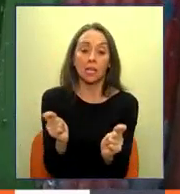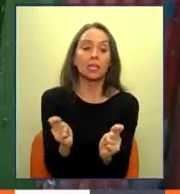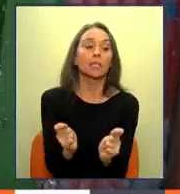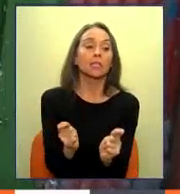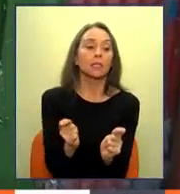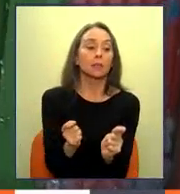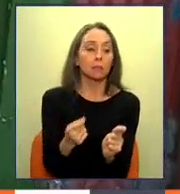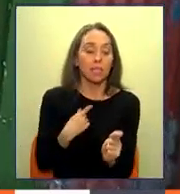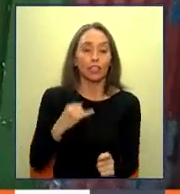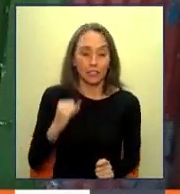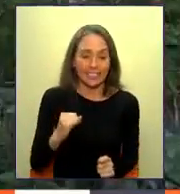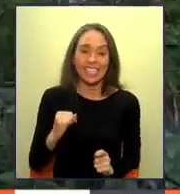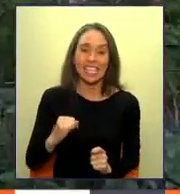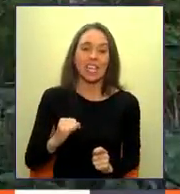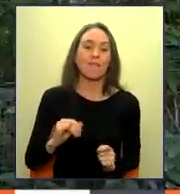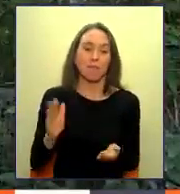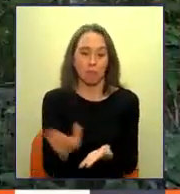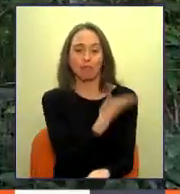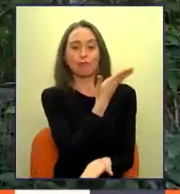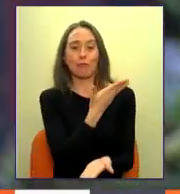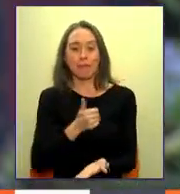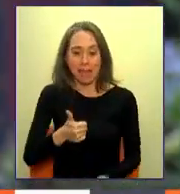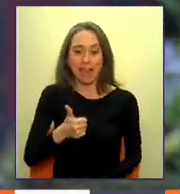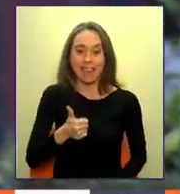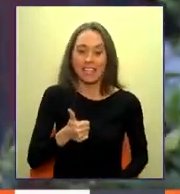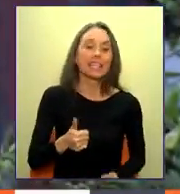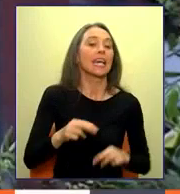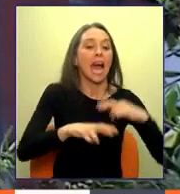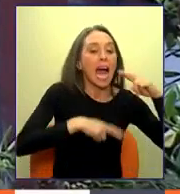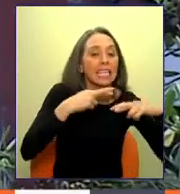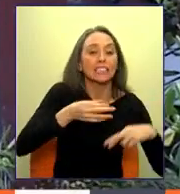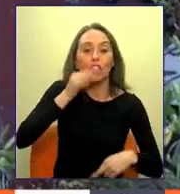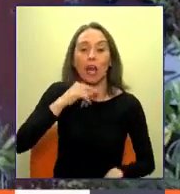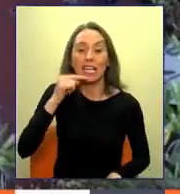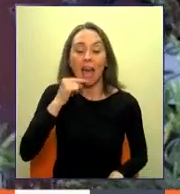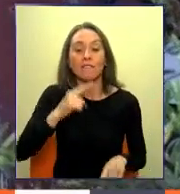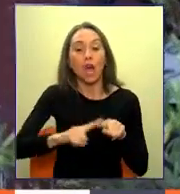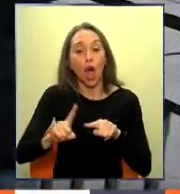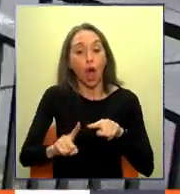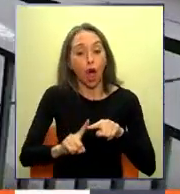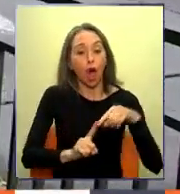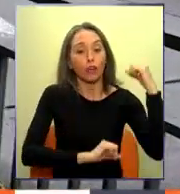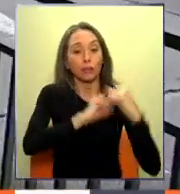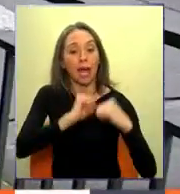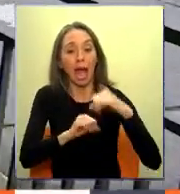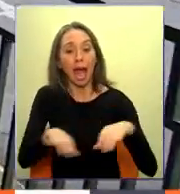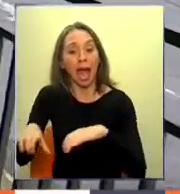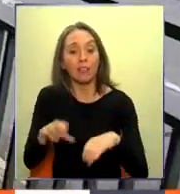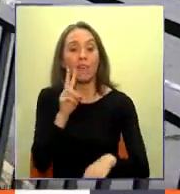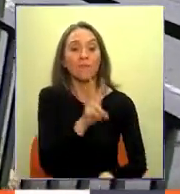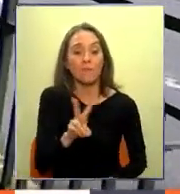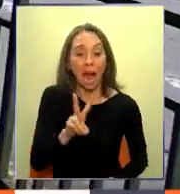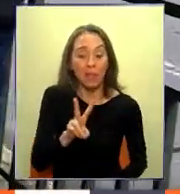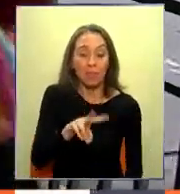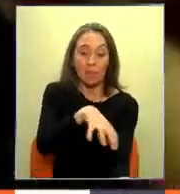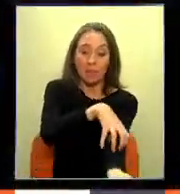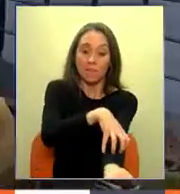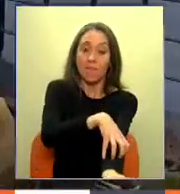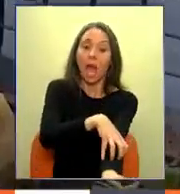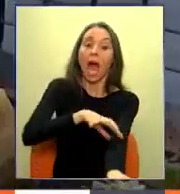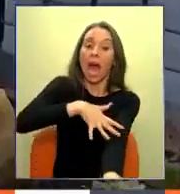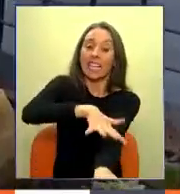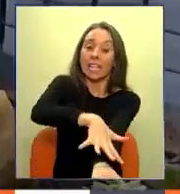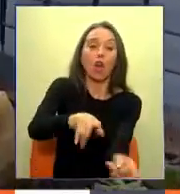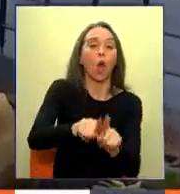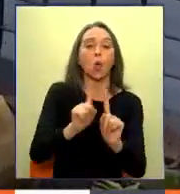rockeramente saldremos. Más allá de restaurantes y cafés, el resto de las actividades en Valdivia y la región continúan tal como hasta ahora,